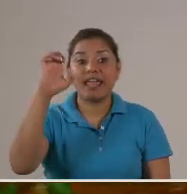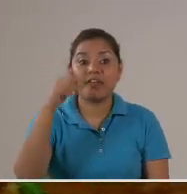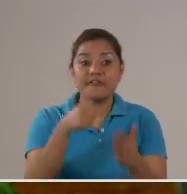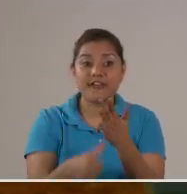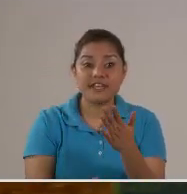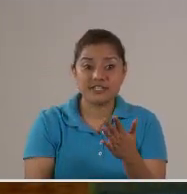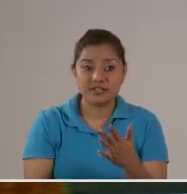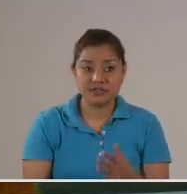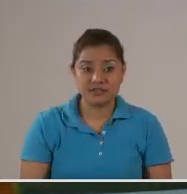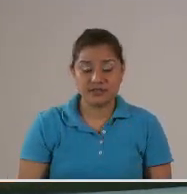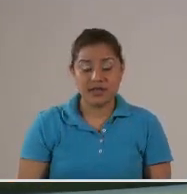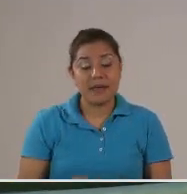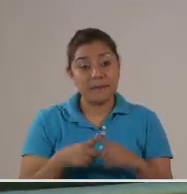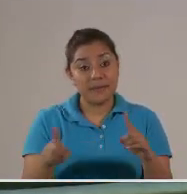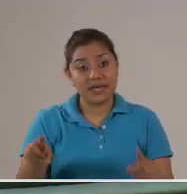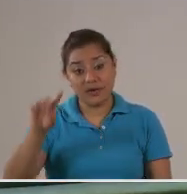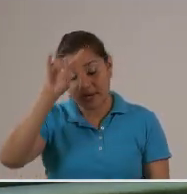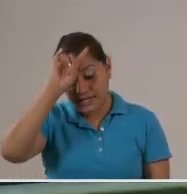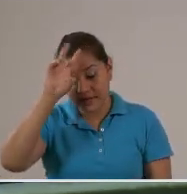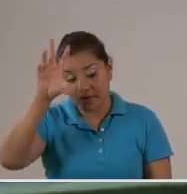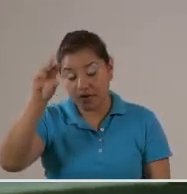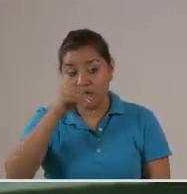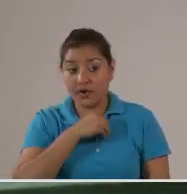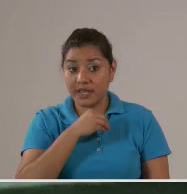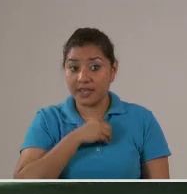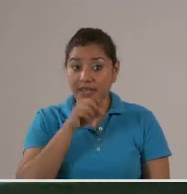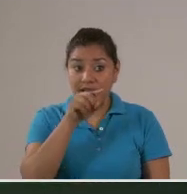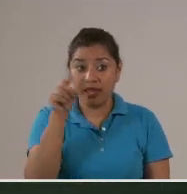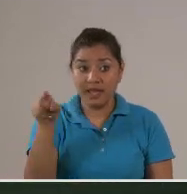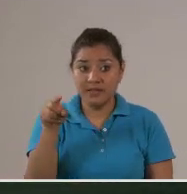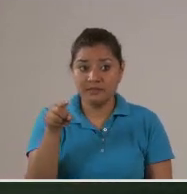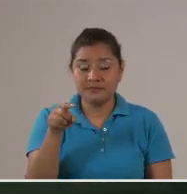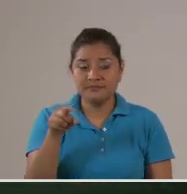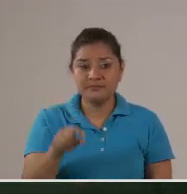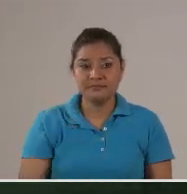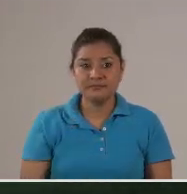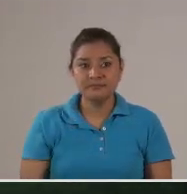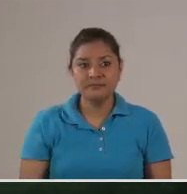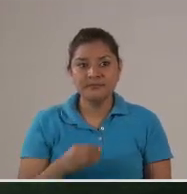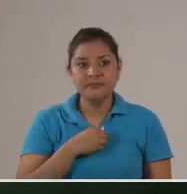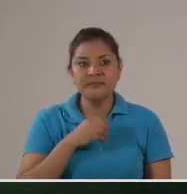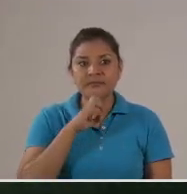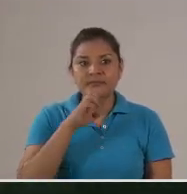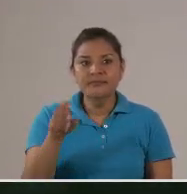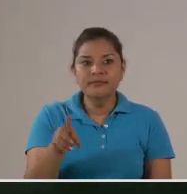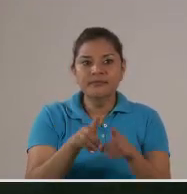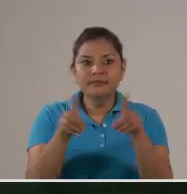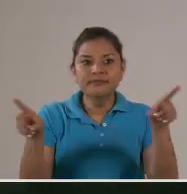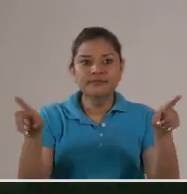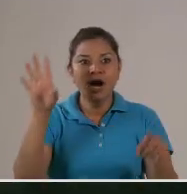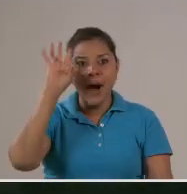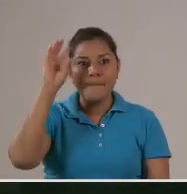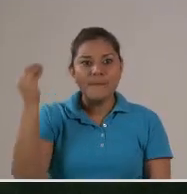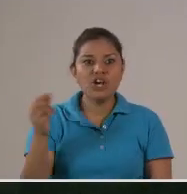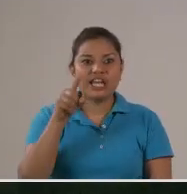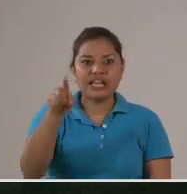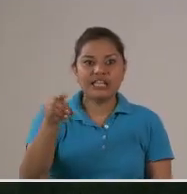no quiere eso entonces lo que quiere es dividir Pero porque te quiere